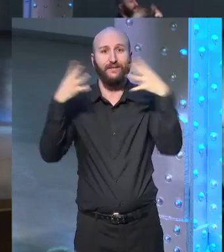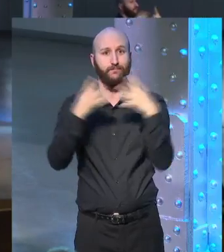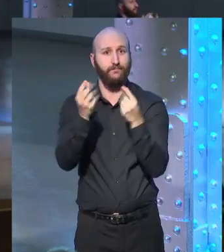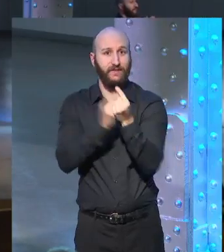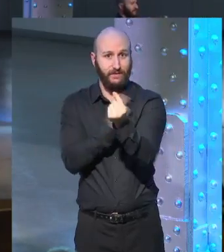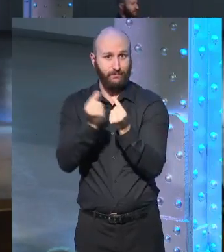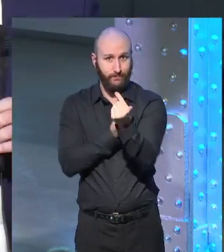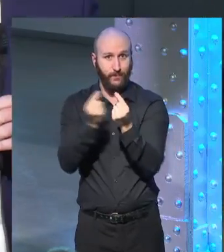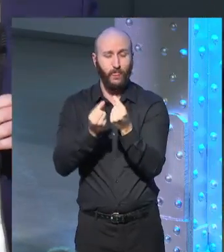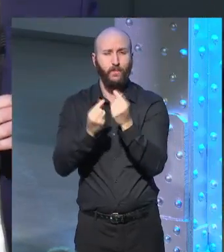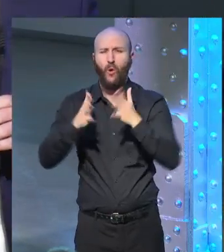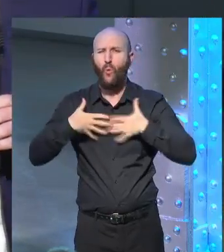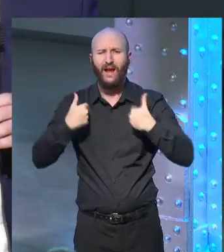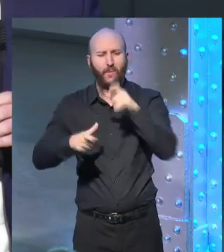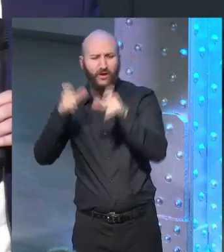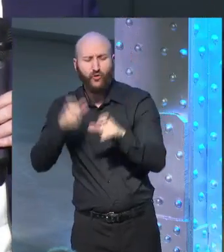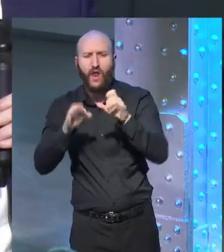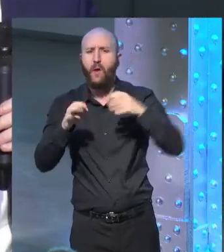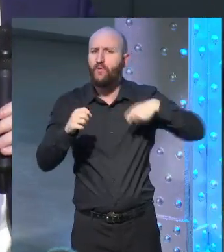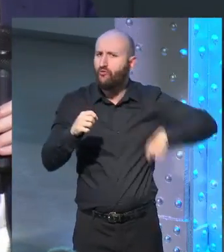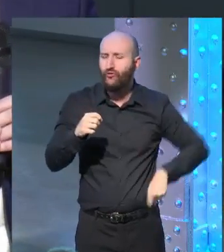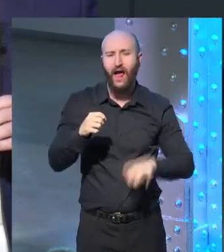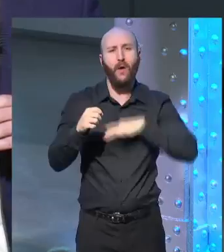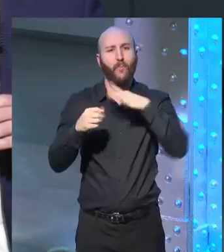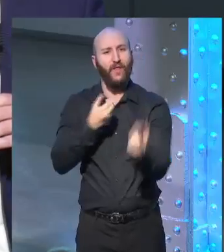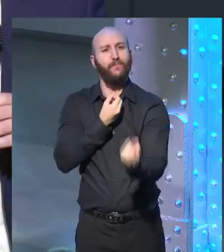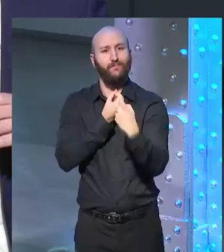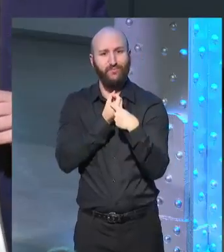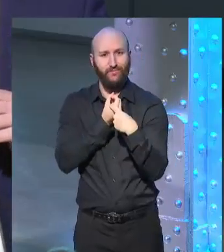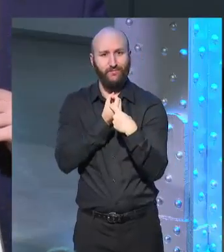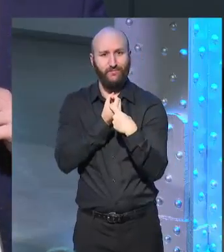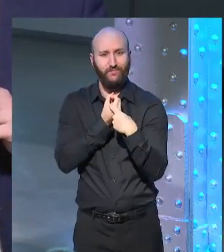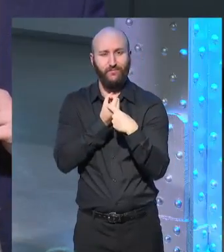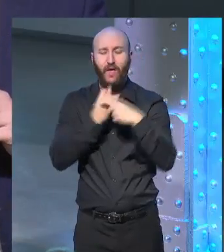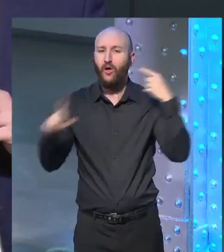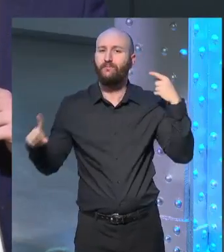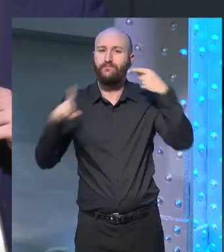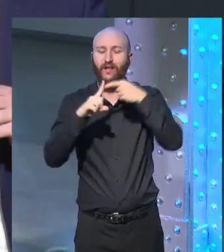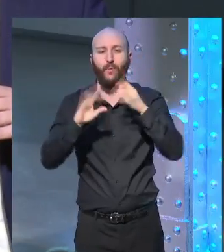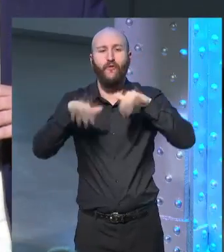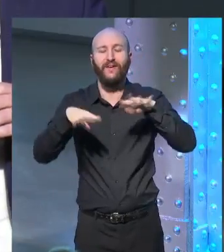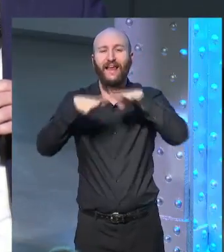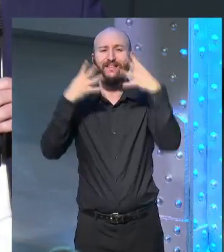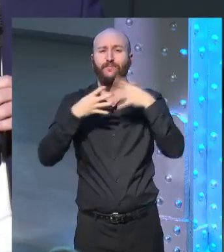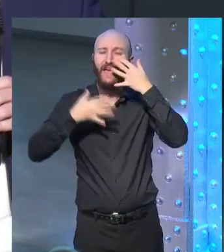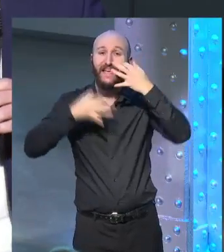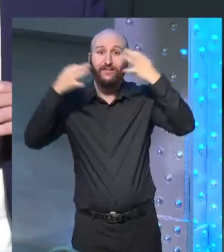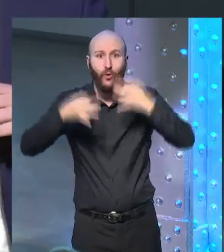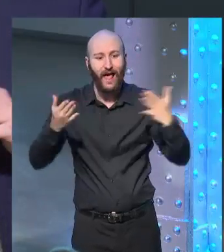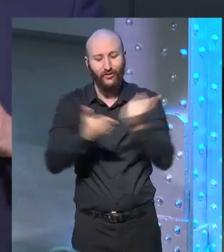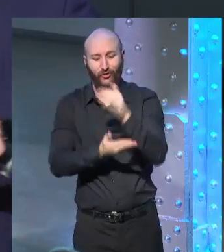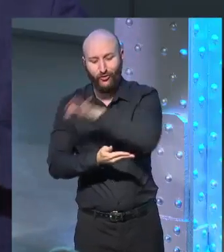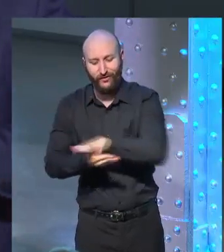persona, cualquier profesional puede participar en esa misión que tenemos todos de hacer llegar la ciberseguridad a todos los